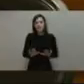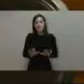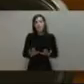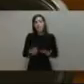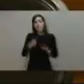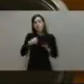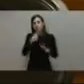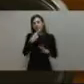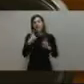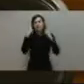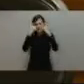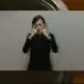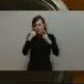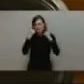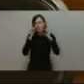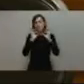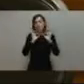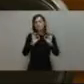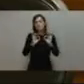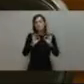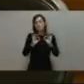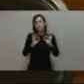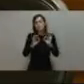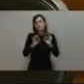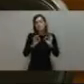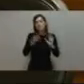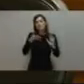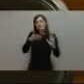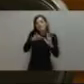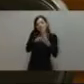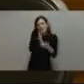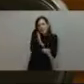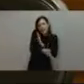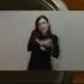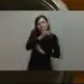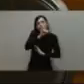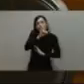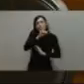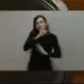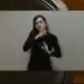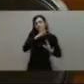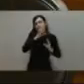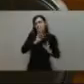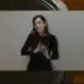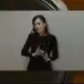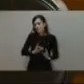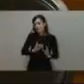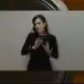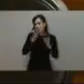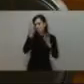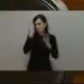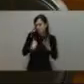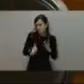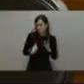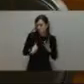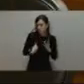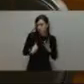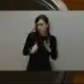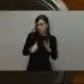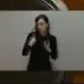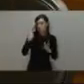han sido al menos, tanto como los que usted desarrolla habitualmente para volar cualquier